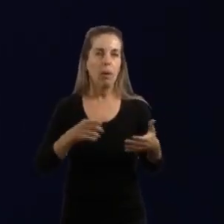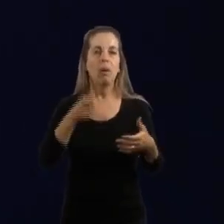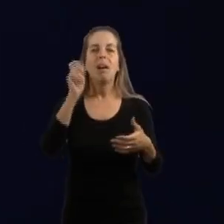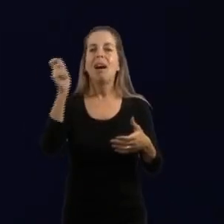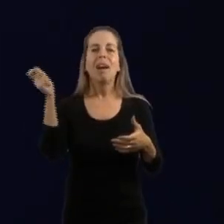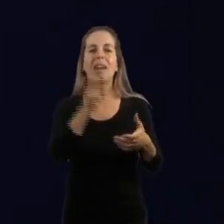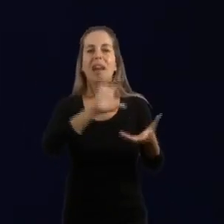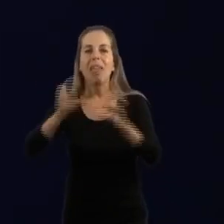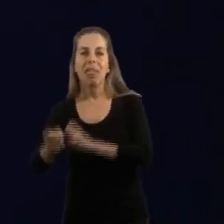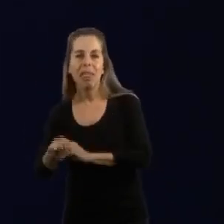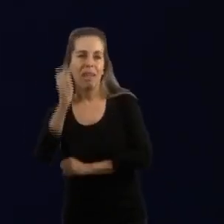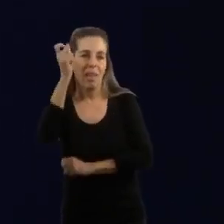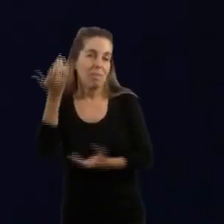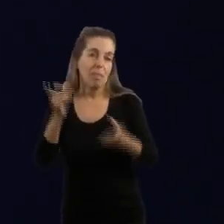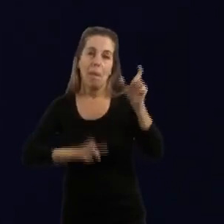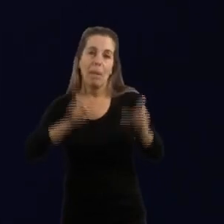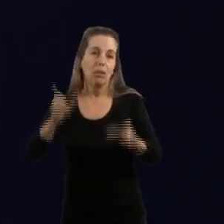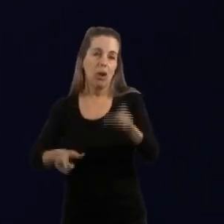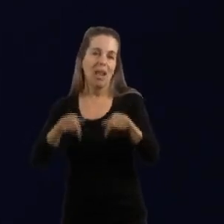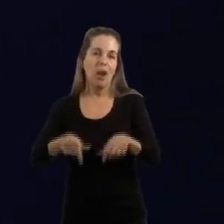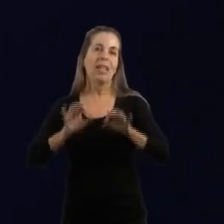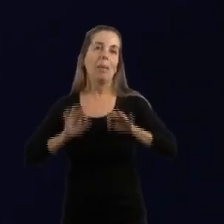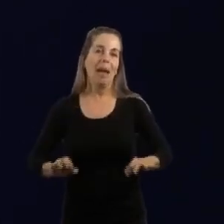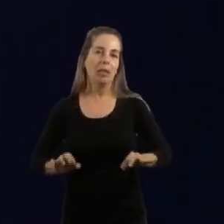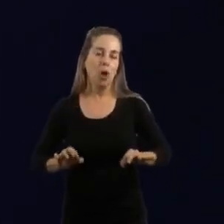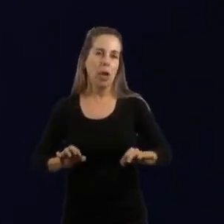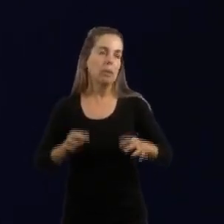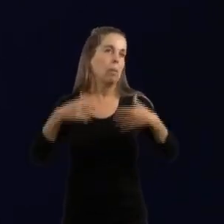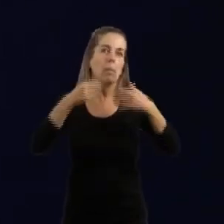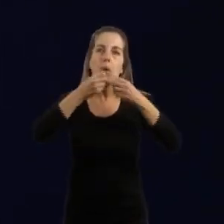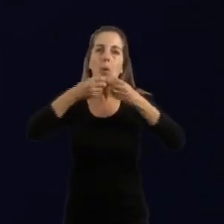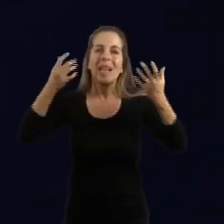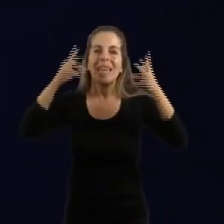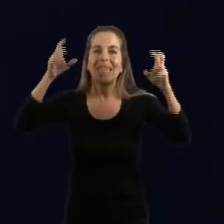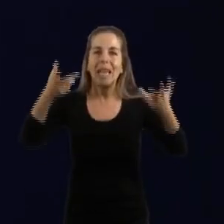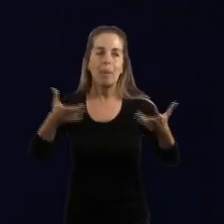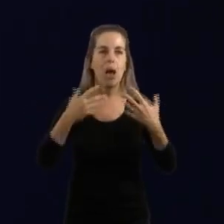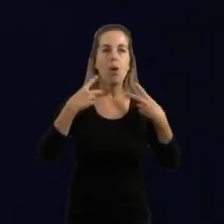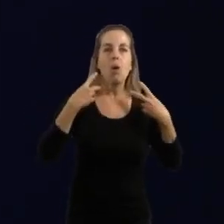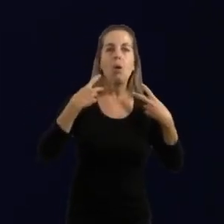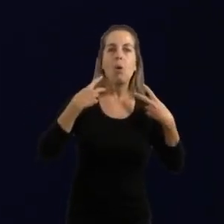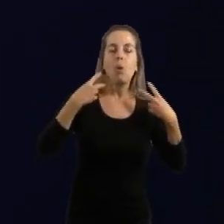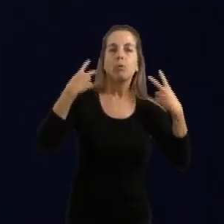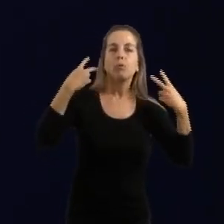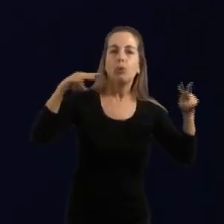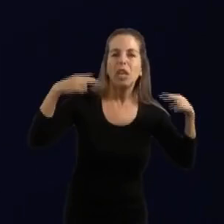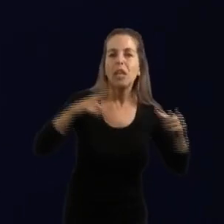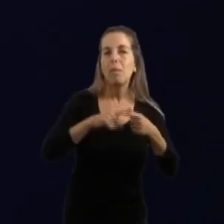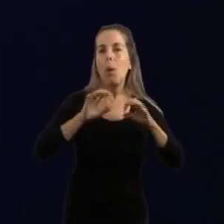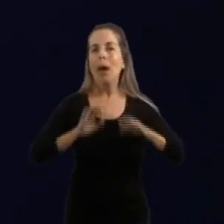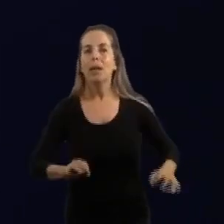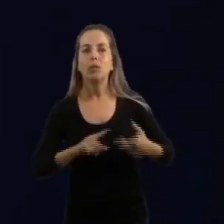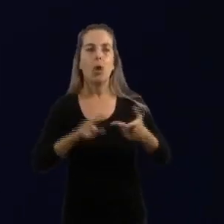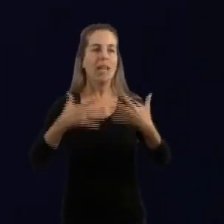aquellos pasajeros que desean viajar, sea por lo que sea, ¿no? Sea por turismo, sea por cuestiones médicas, por cuestiones de estudio o por